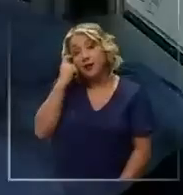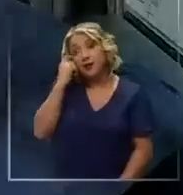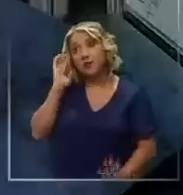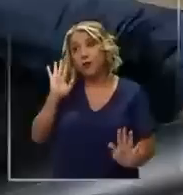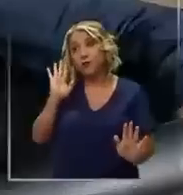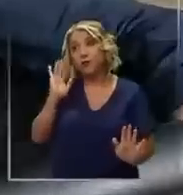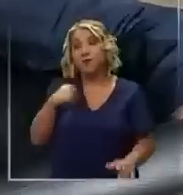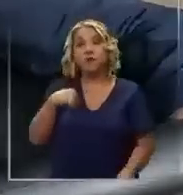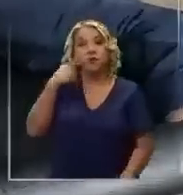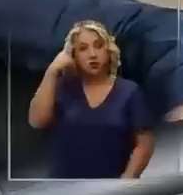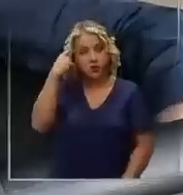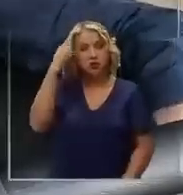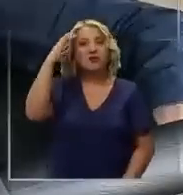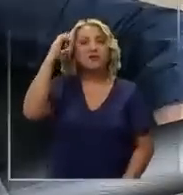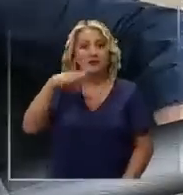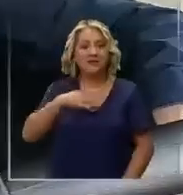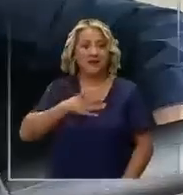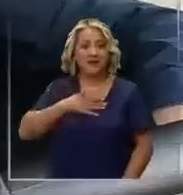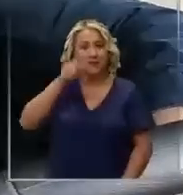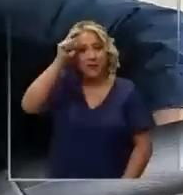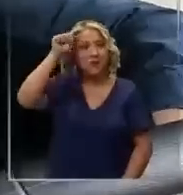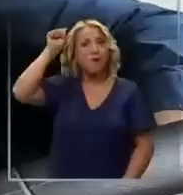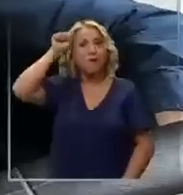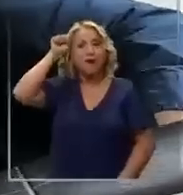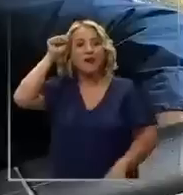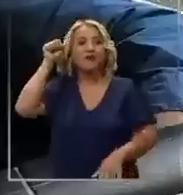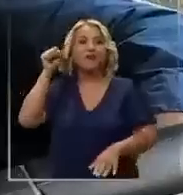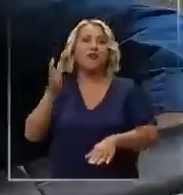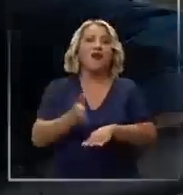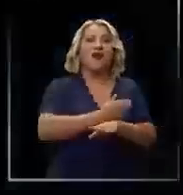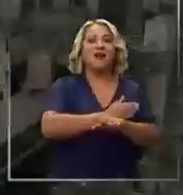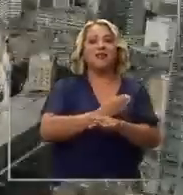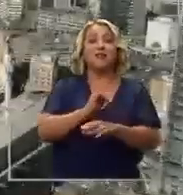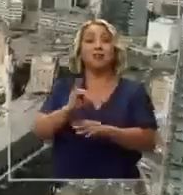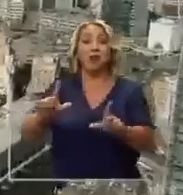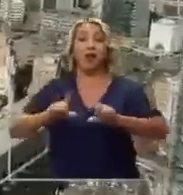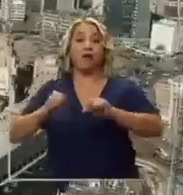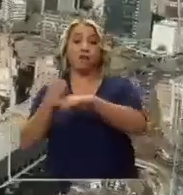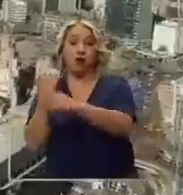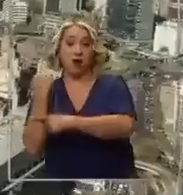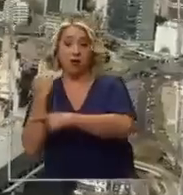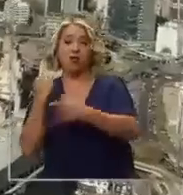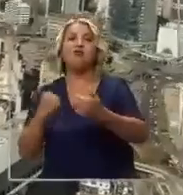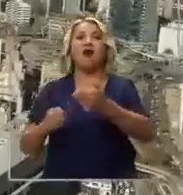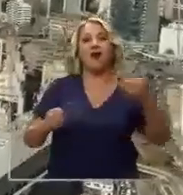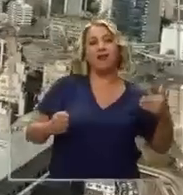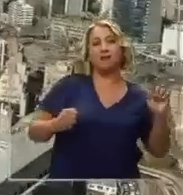probablemente sabía que quería ser bombero de antes de ser abogado.